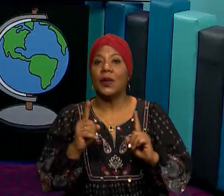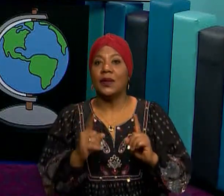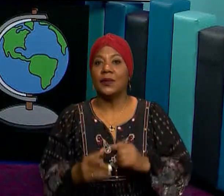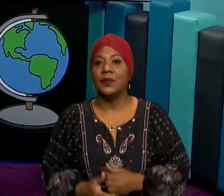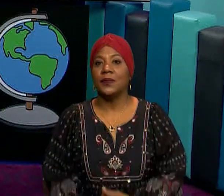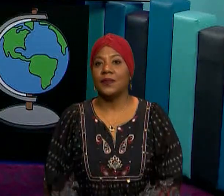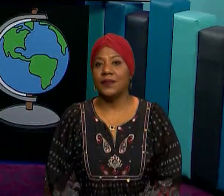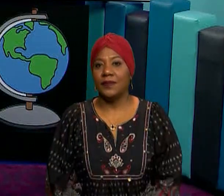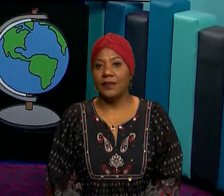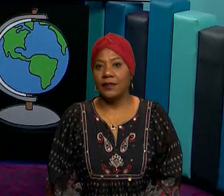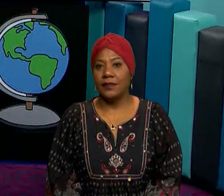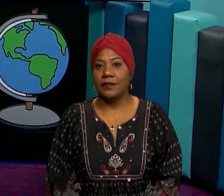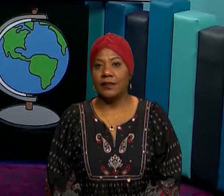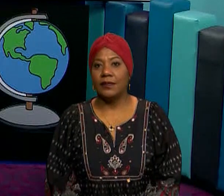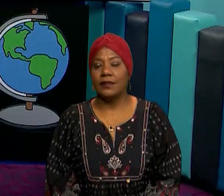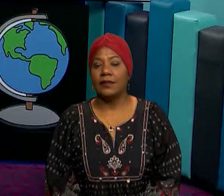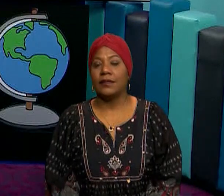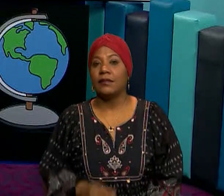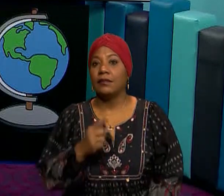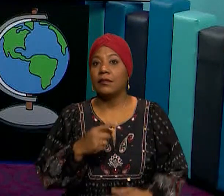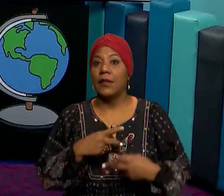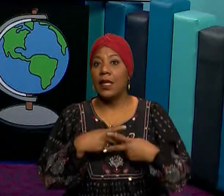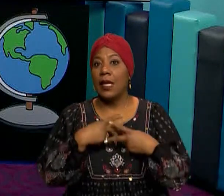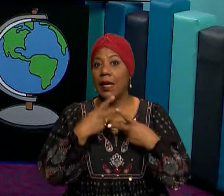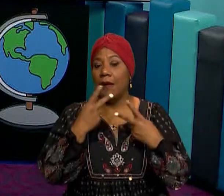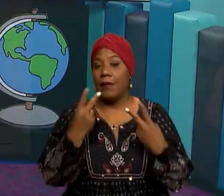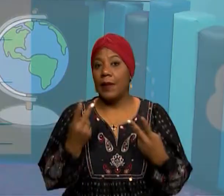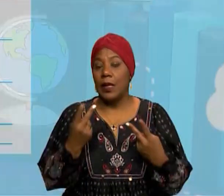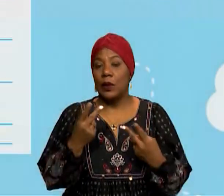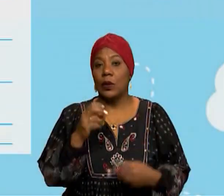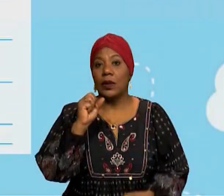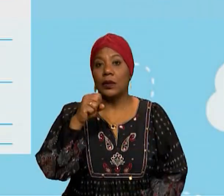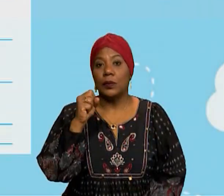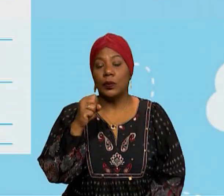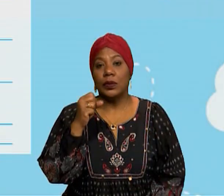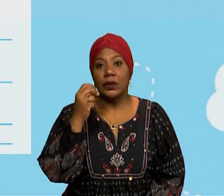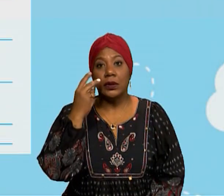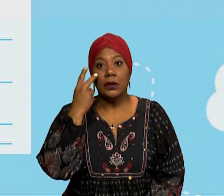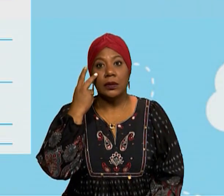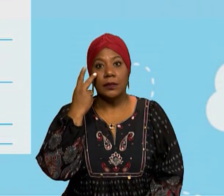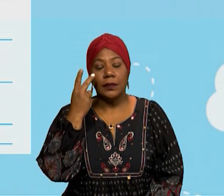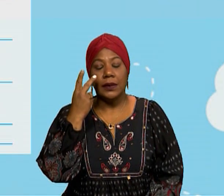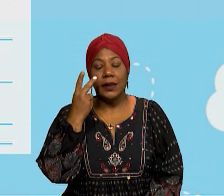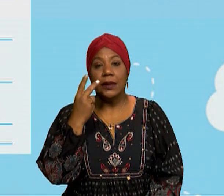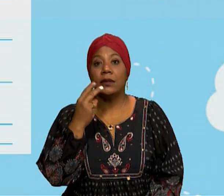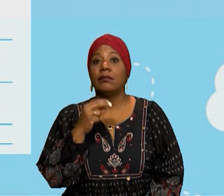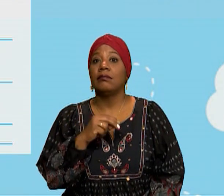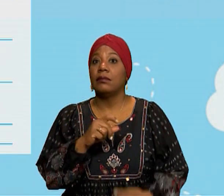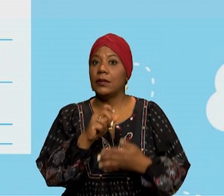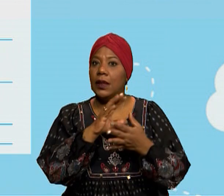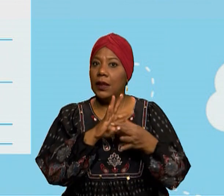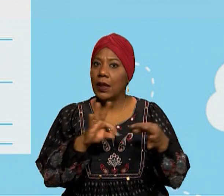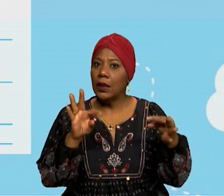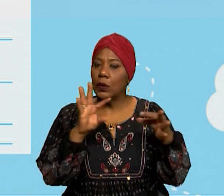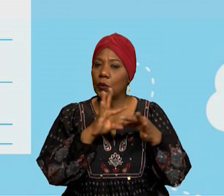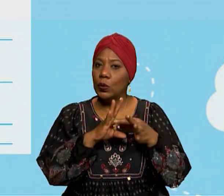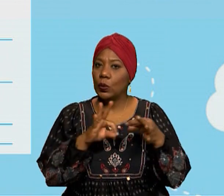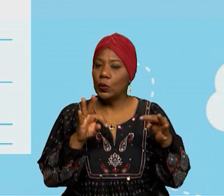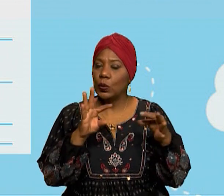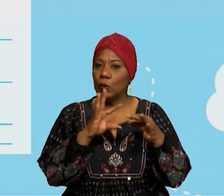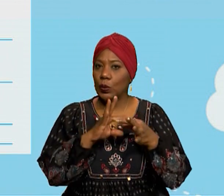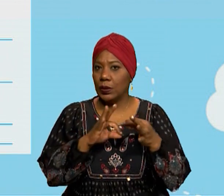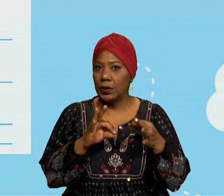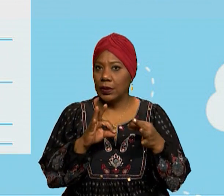momento. ¿Qué valores puedes reconocer en la narración? ¡Ay! Es muy importante la práctica